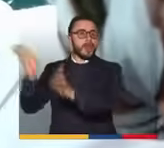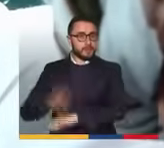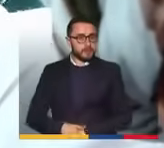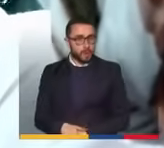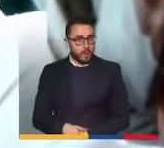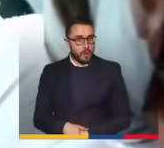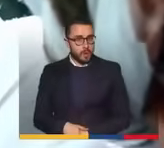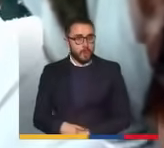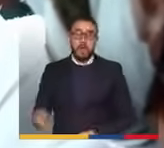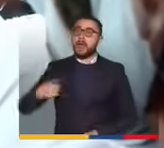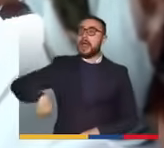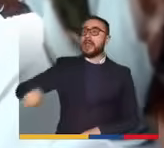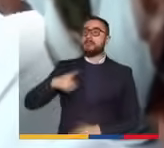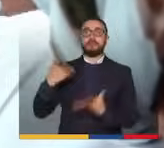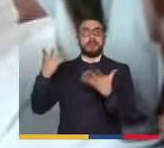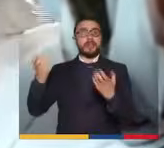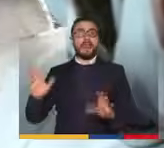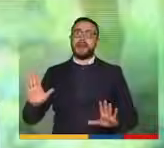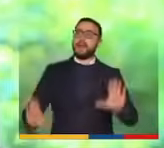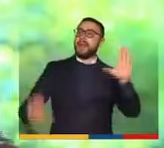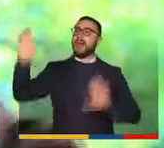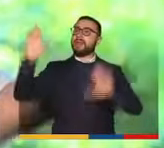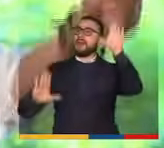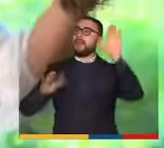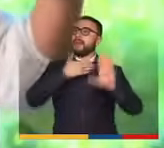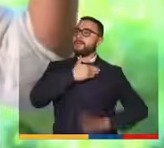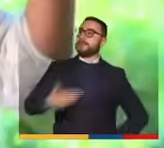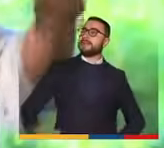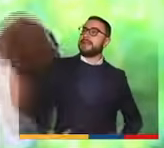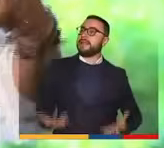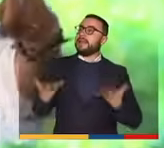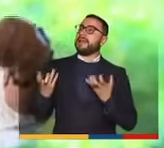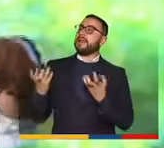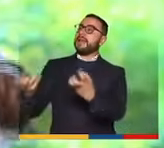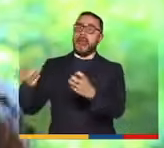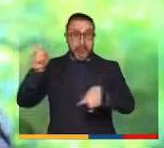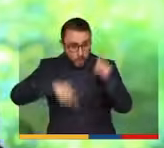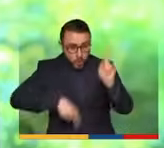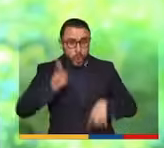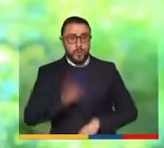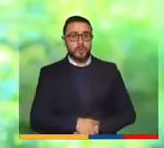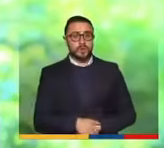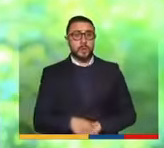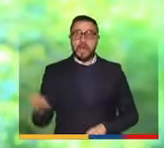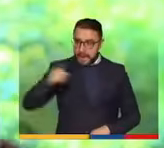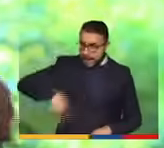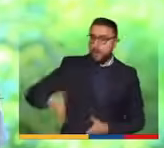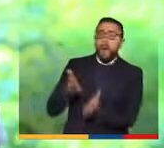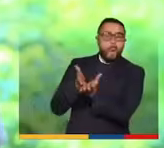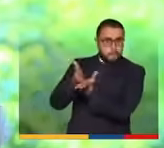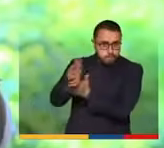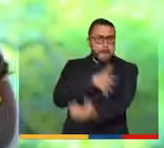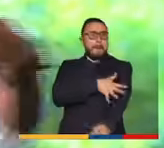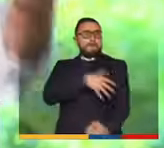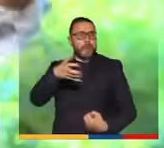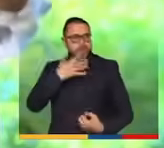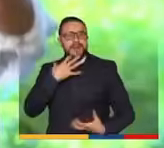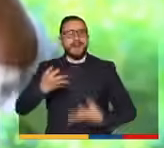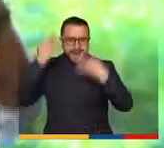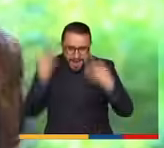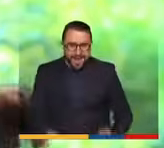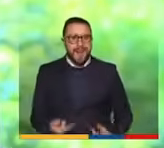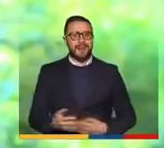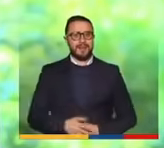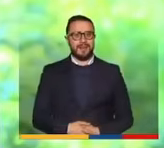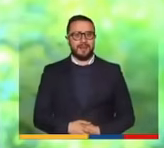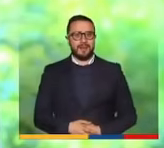aún aspiran a ser presidentes, por eso mantienen el poder real, por eso conquistan